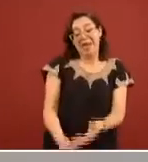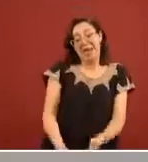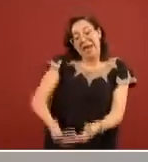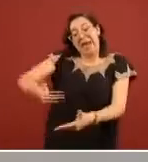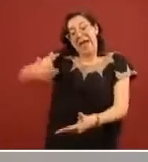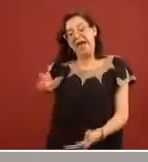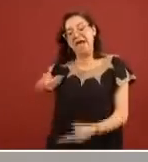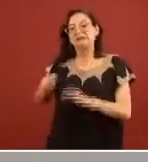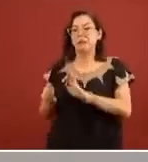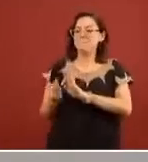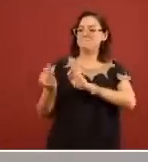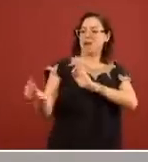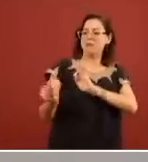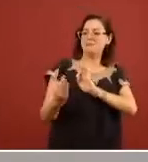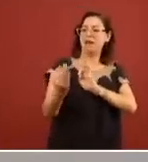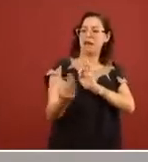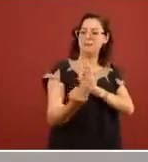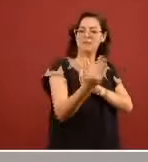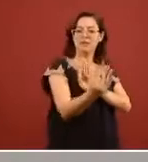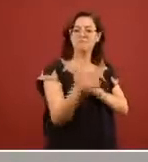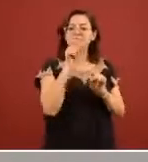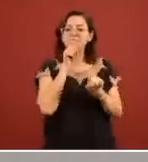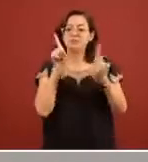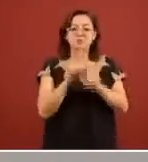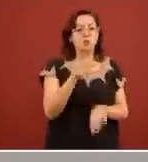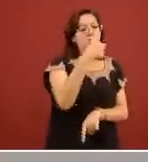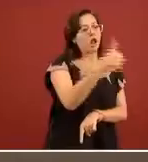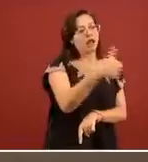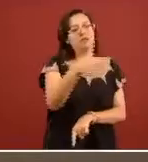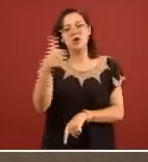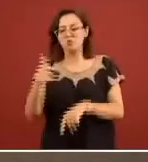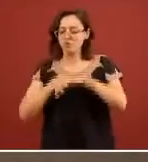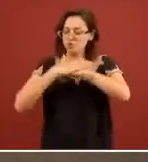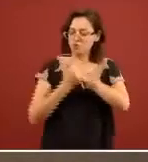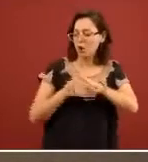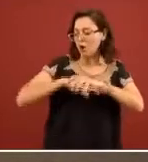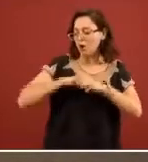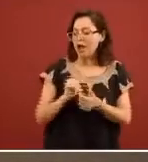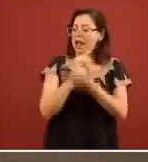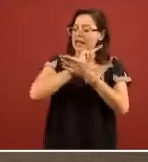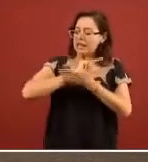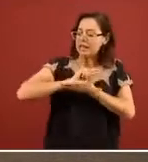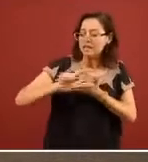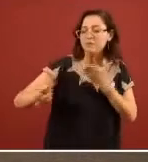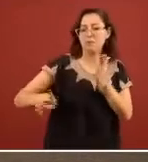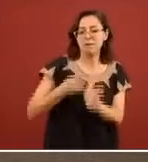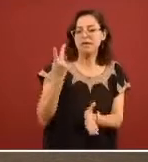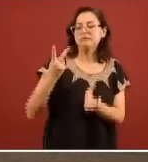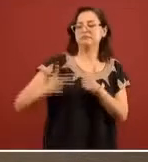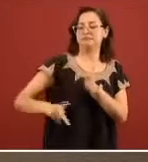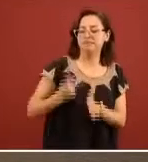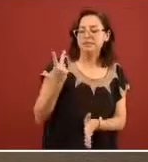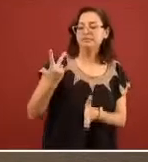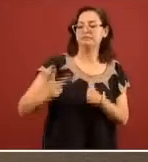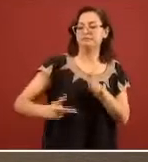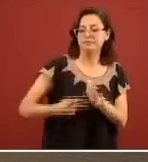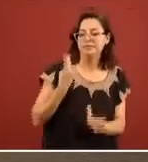la sana distancia, se enfrenta con la higiene personal, todo esto que hemos estado diciendo,